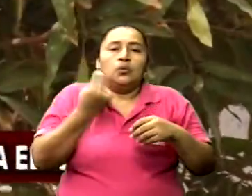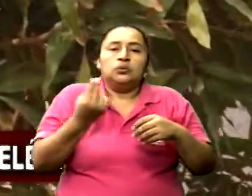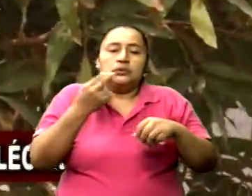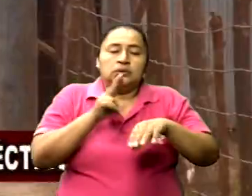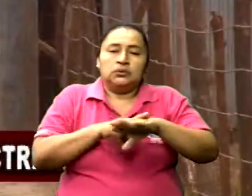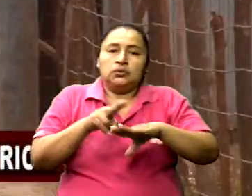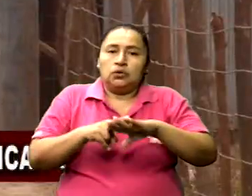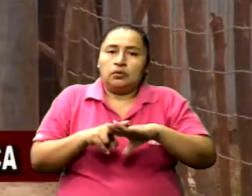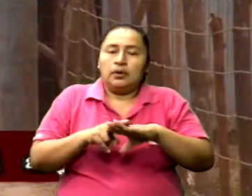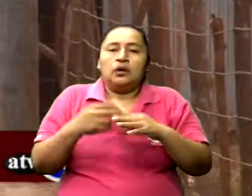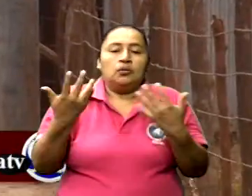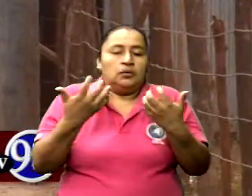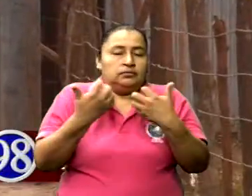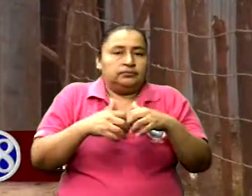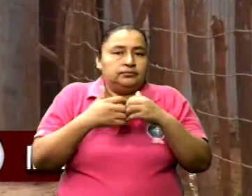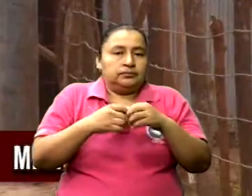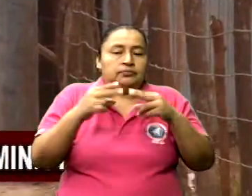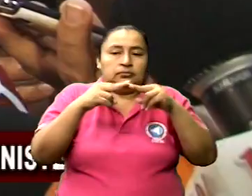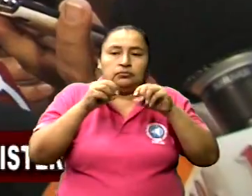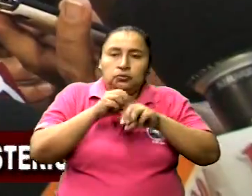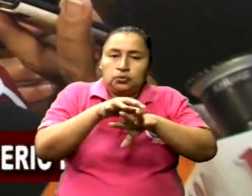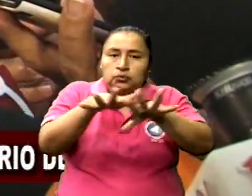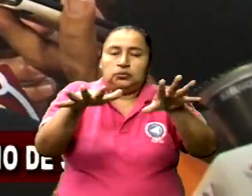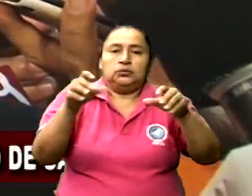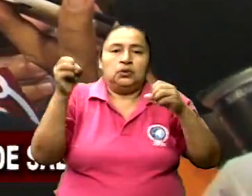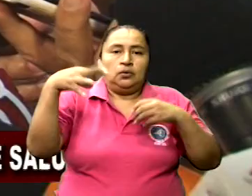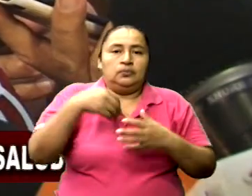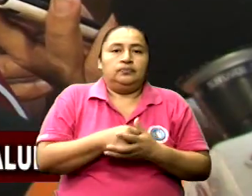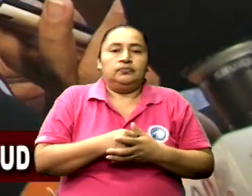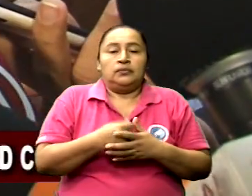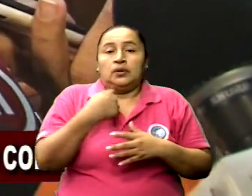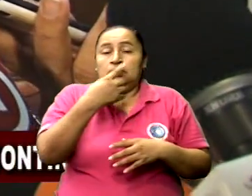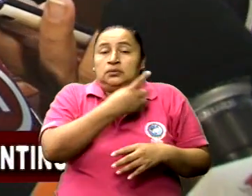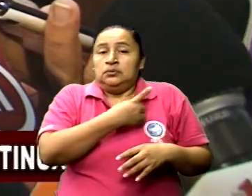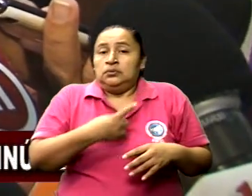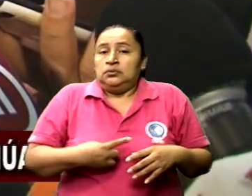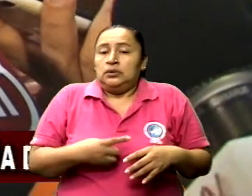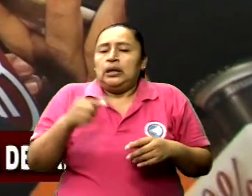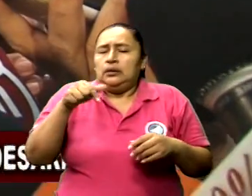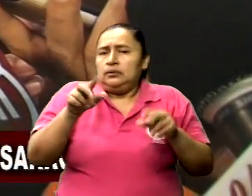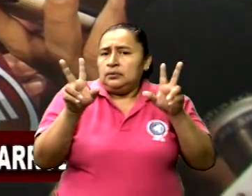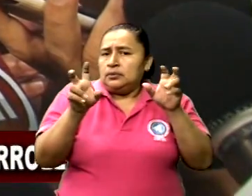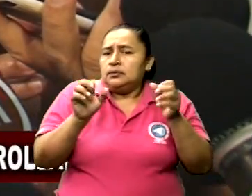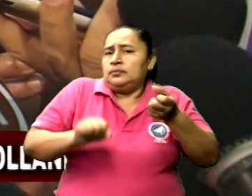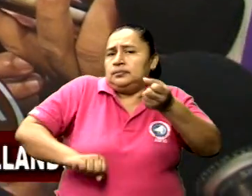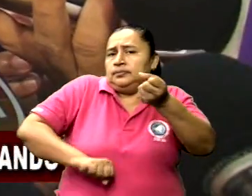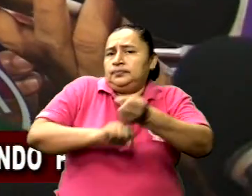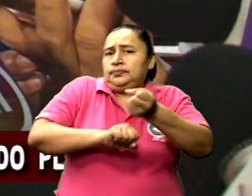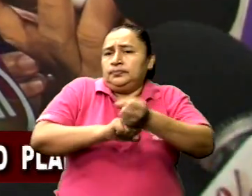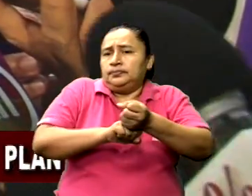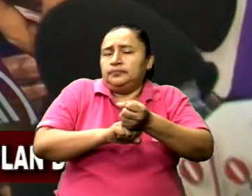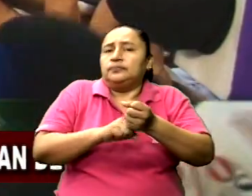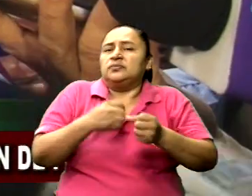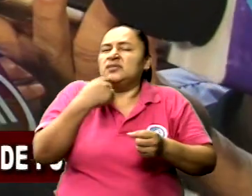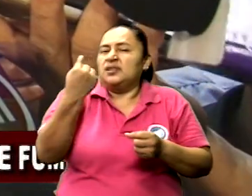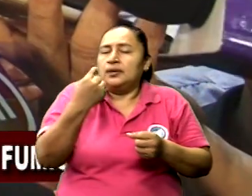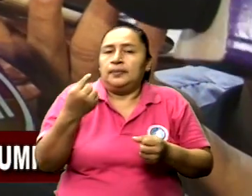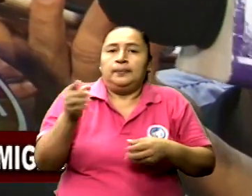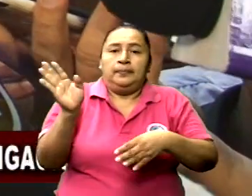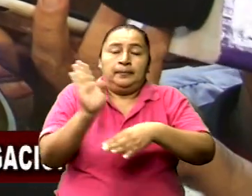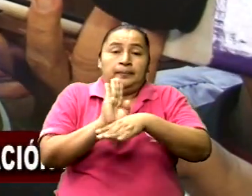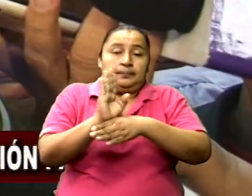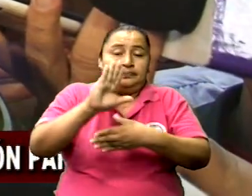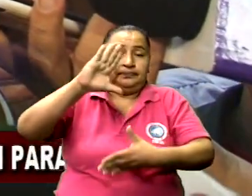normativa sobre generación distribuida. Este es un tema que lo está respaldando el Banco